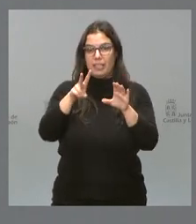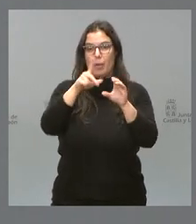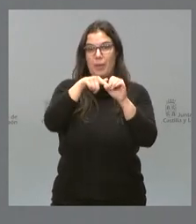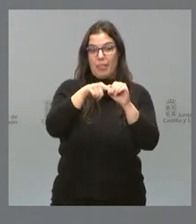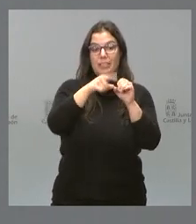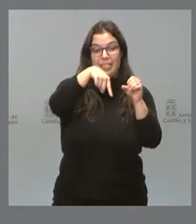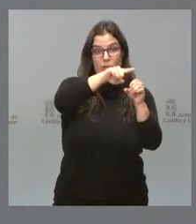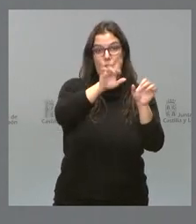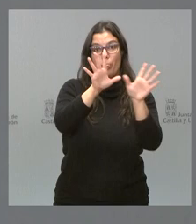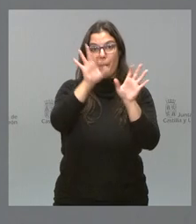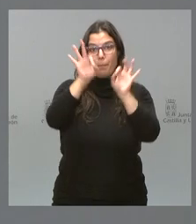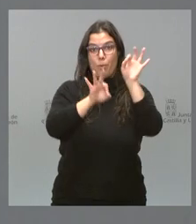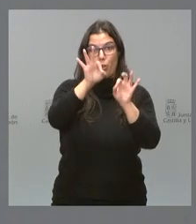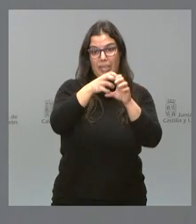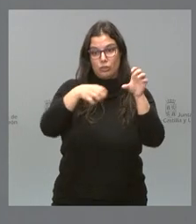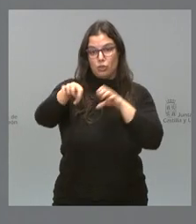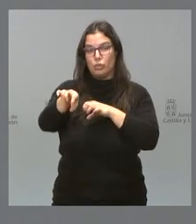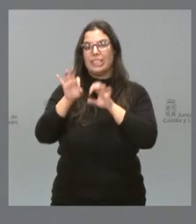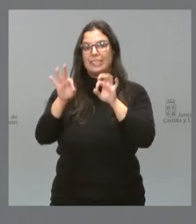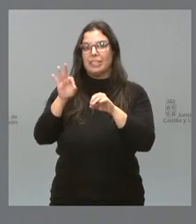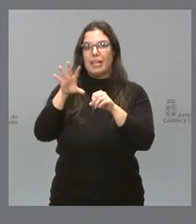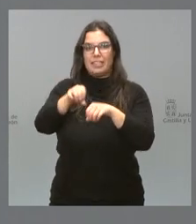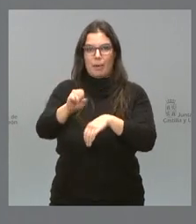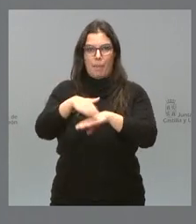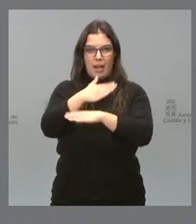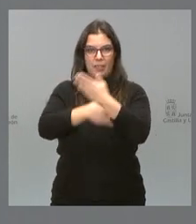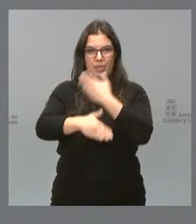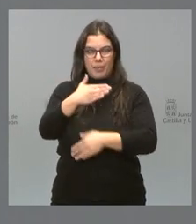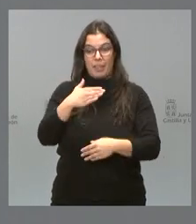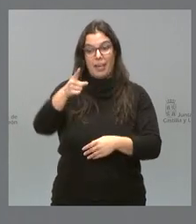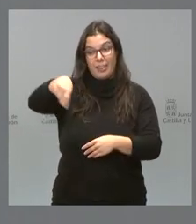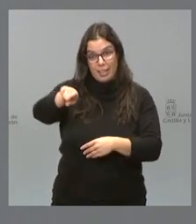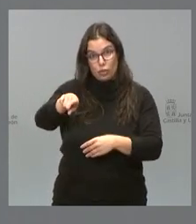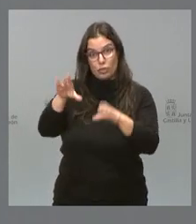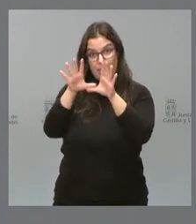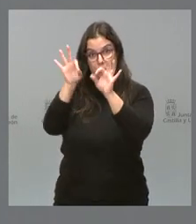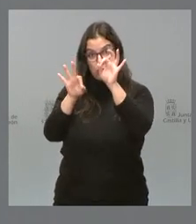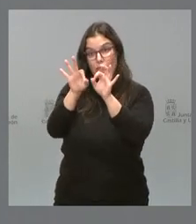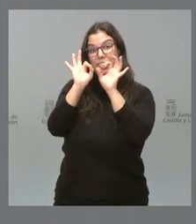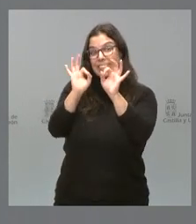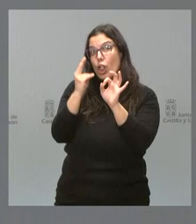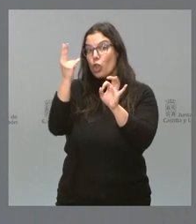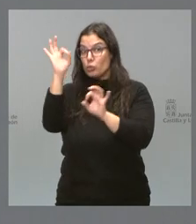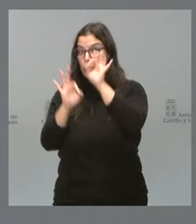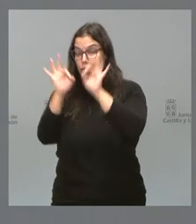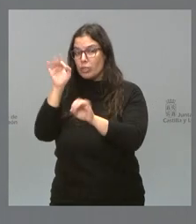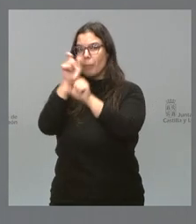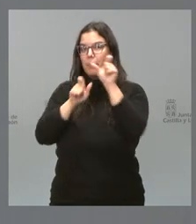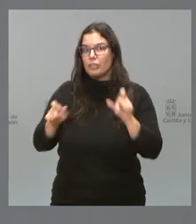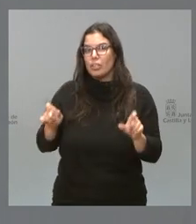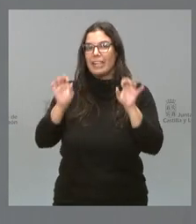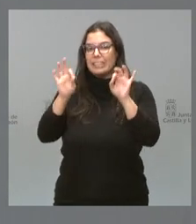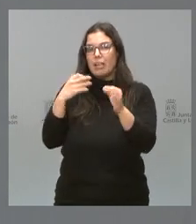de estas plazas para acceso de personal de discapacidad y 2% de estas plazas se ofertarán para ser cubiertas con personal que